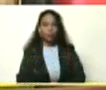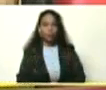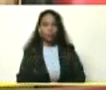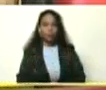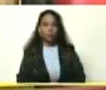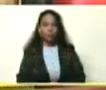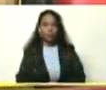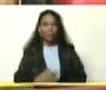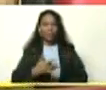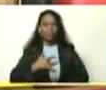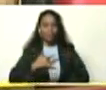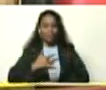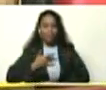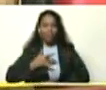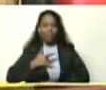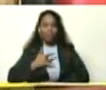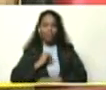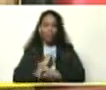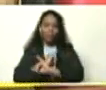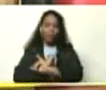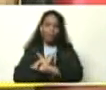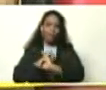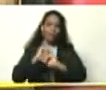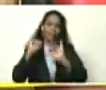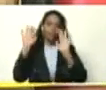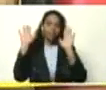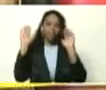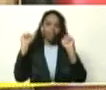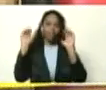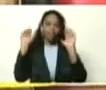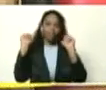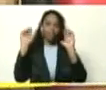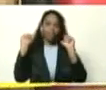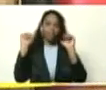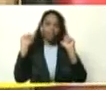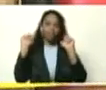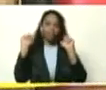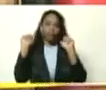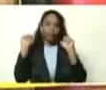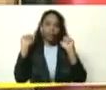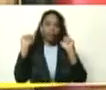muy sentida despedida del por ahora,